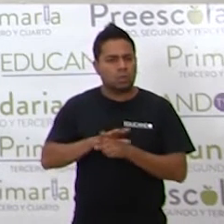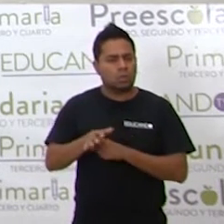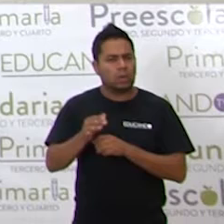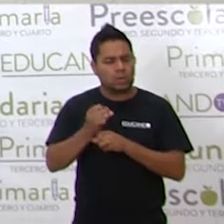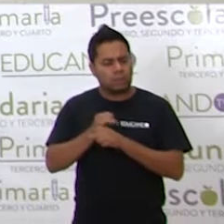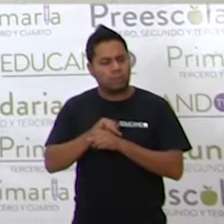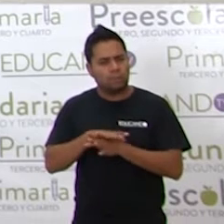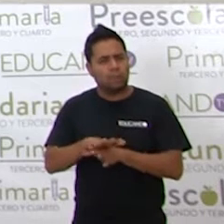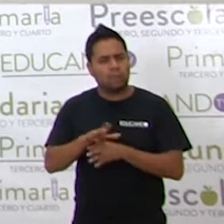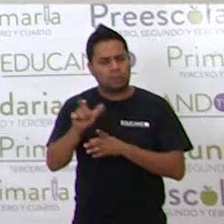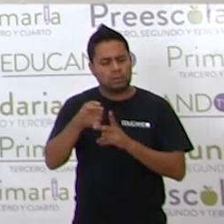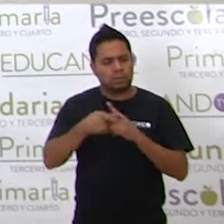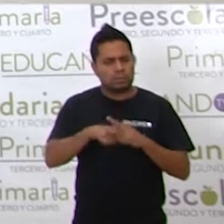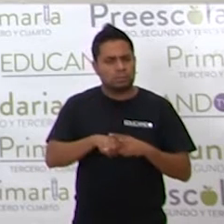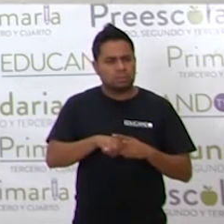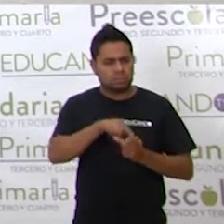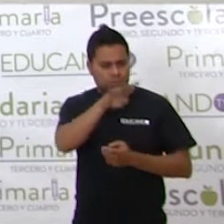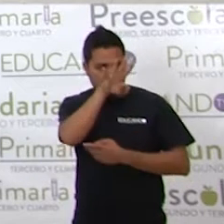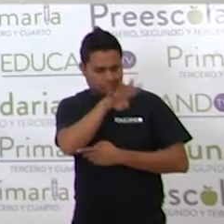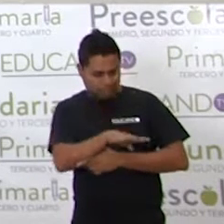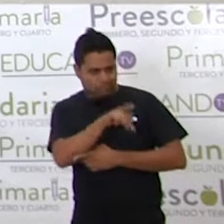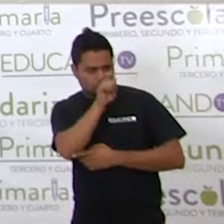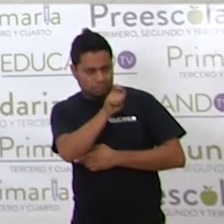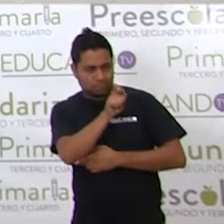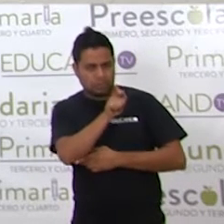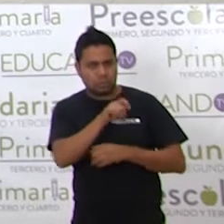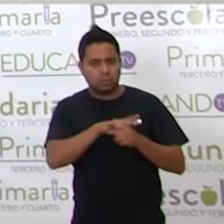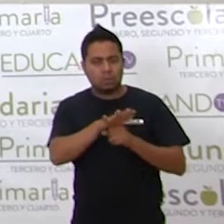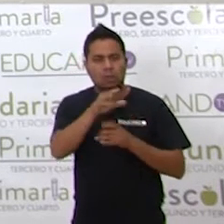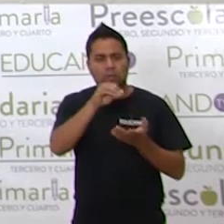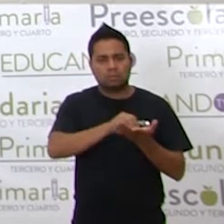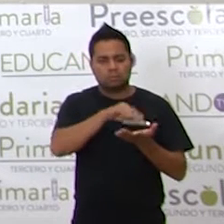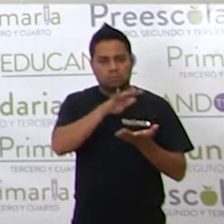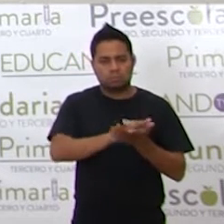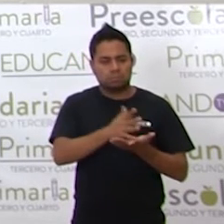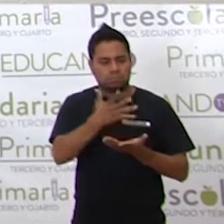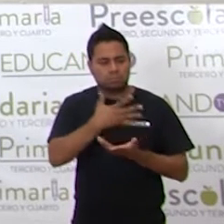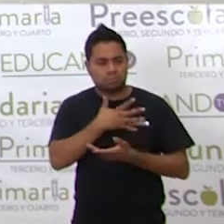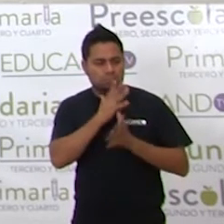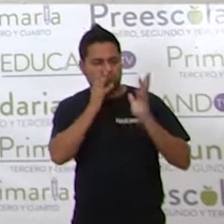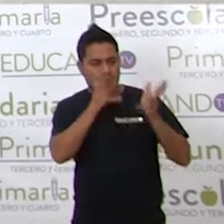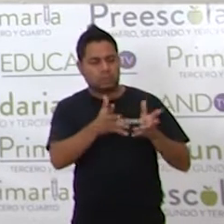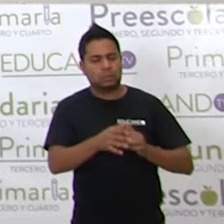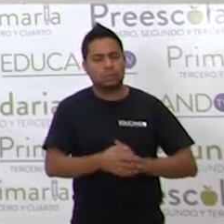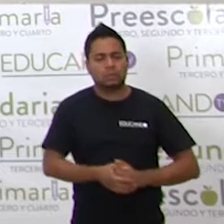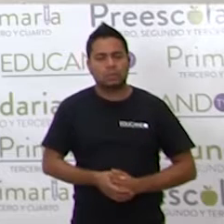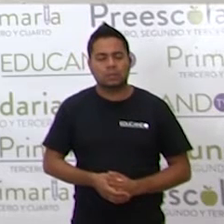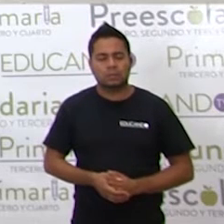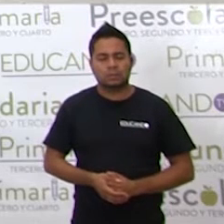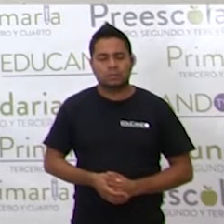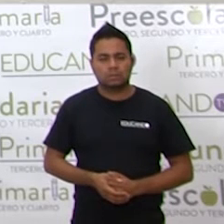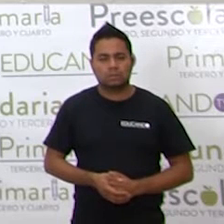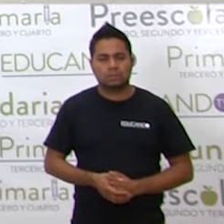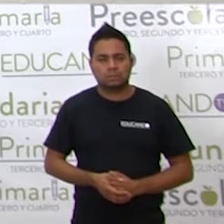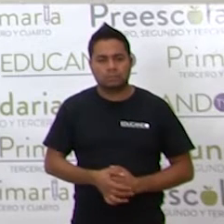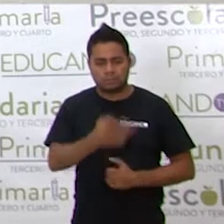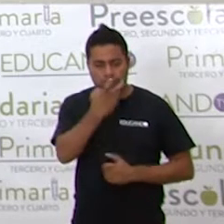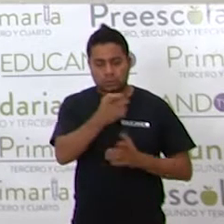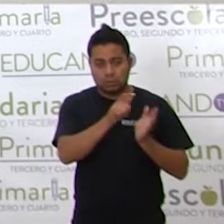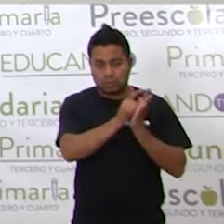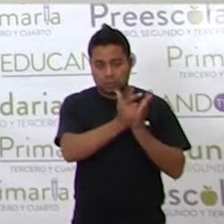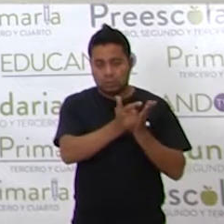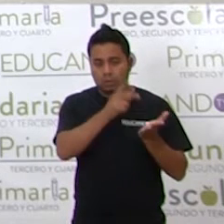inicial? Es esta. ¿Qué datos vamos a tener de allí? Precisamente que el libro